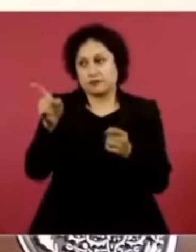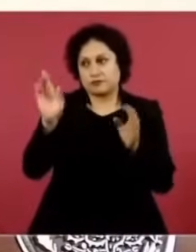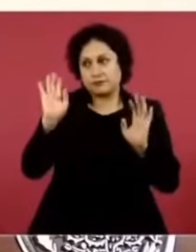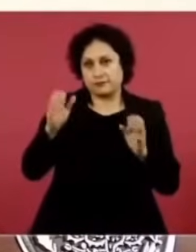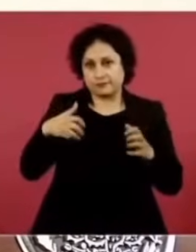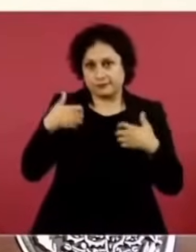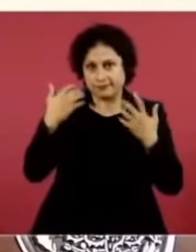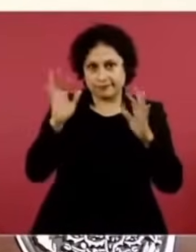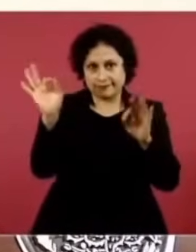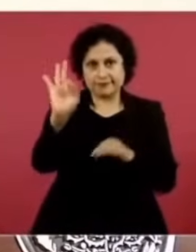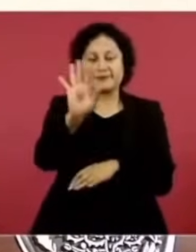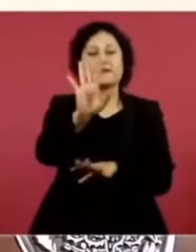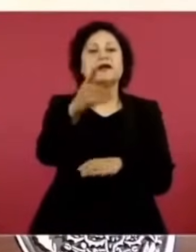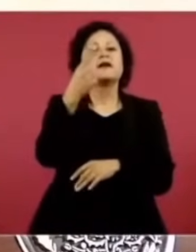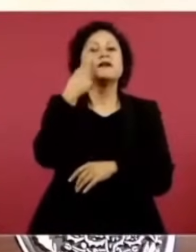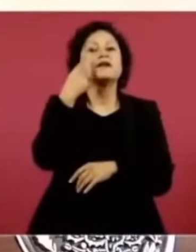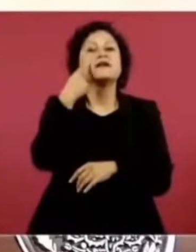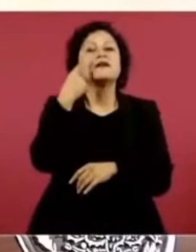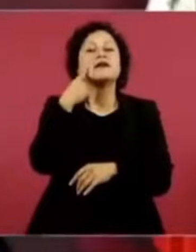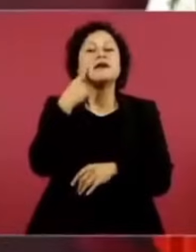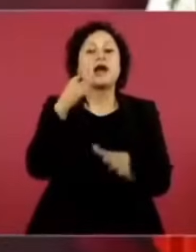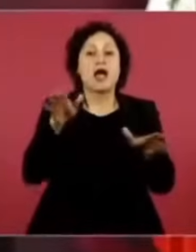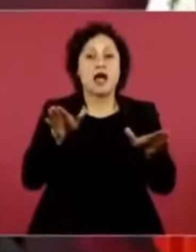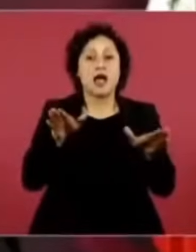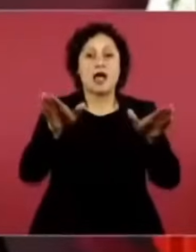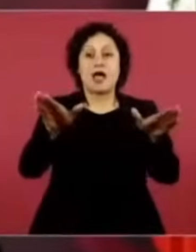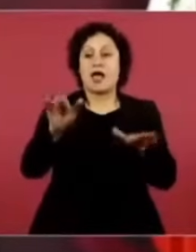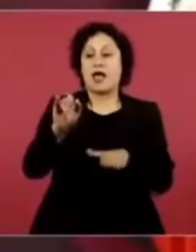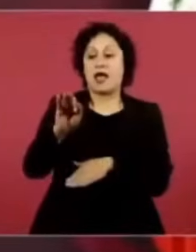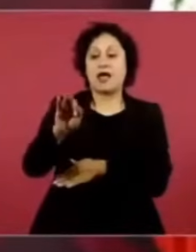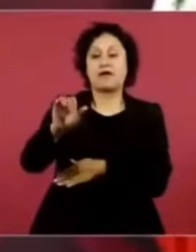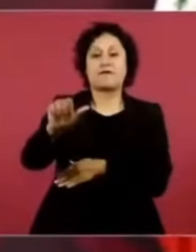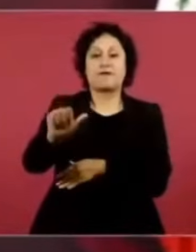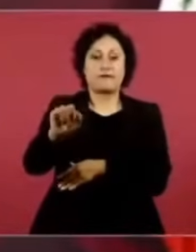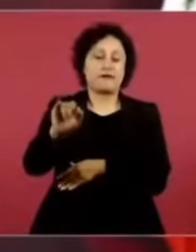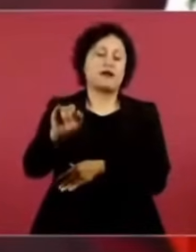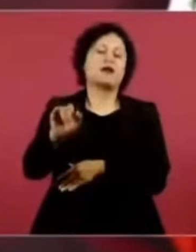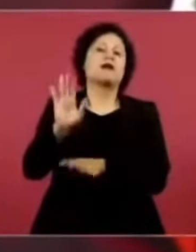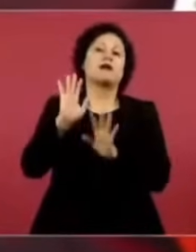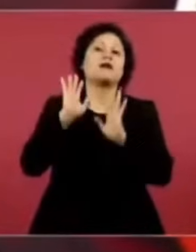que más carga maneja en todo México.